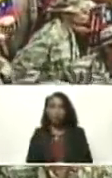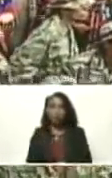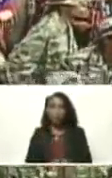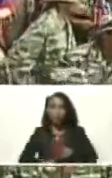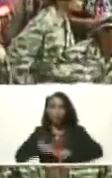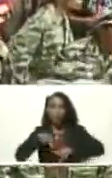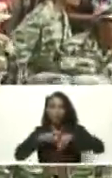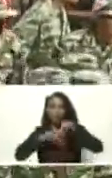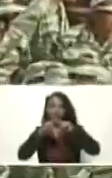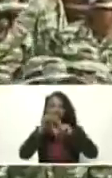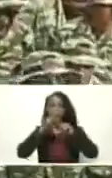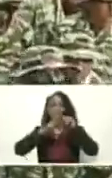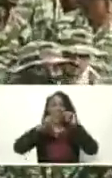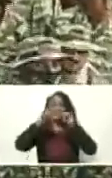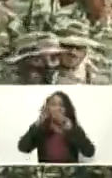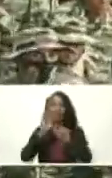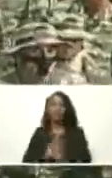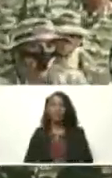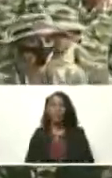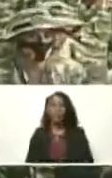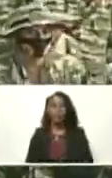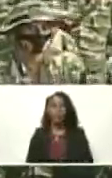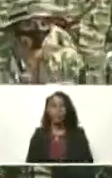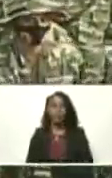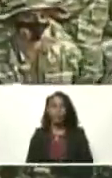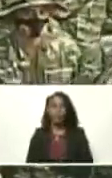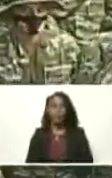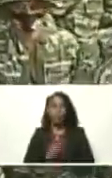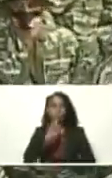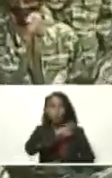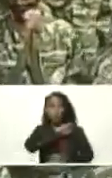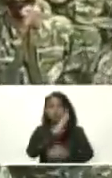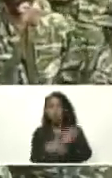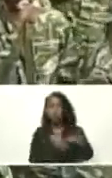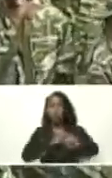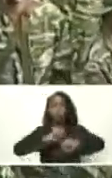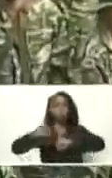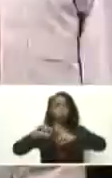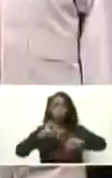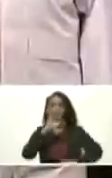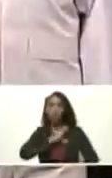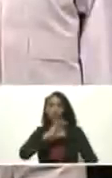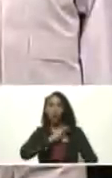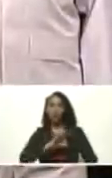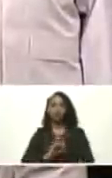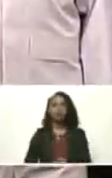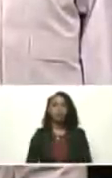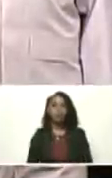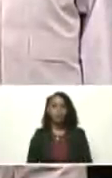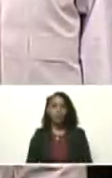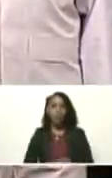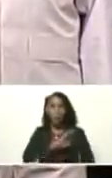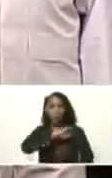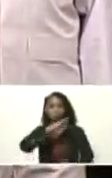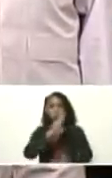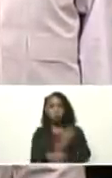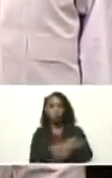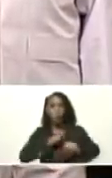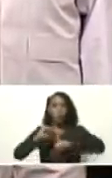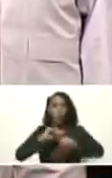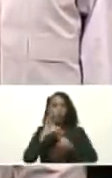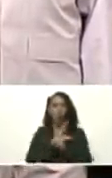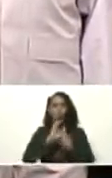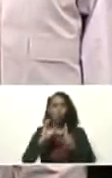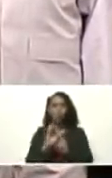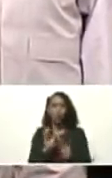construir, construir, construir un poderoso movimiento social, un poderoso movimiento